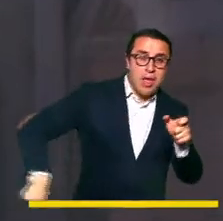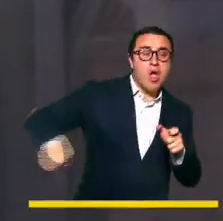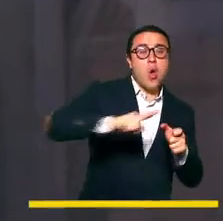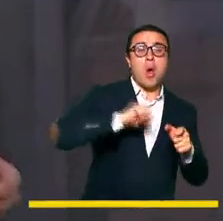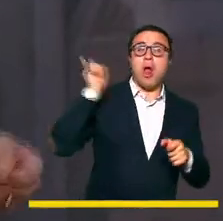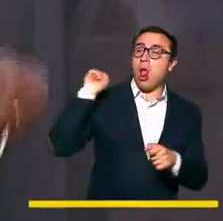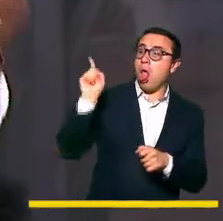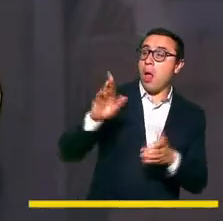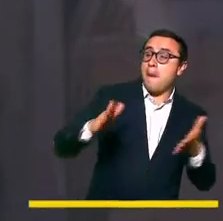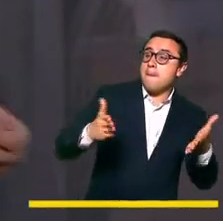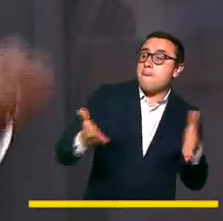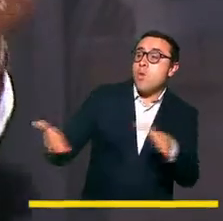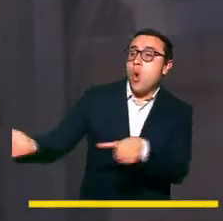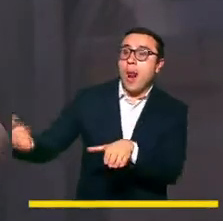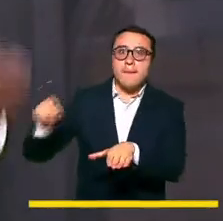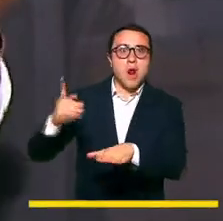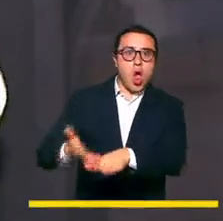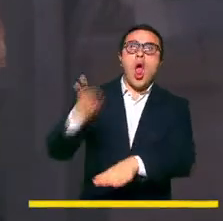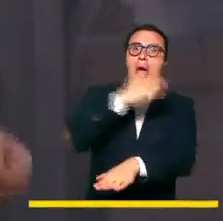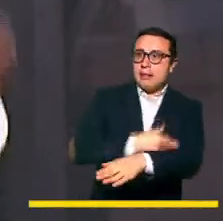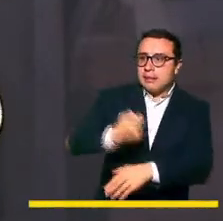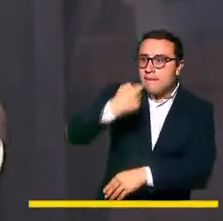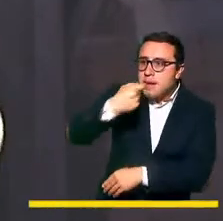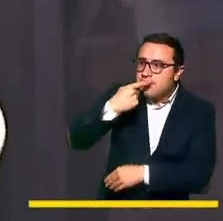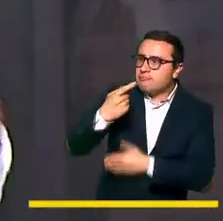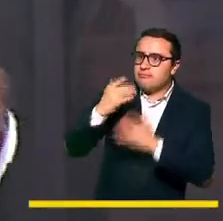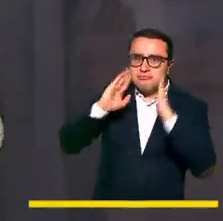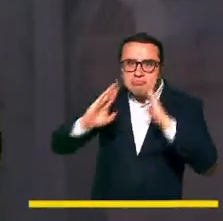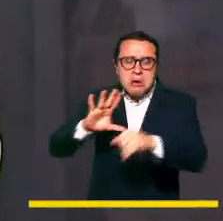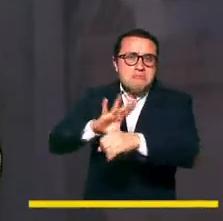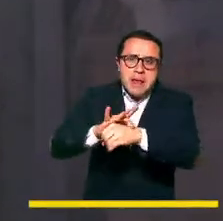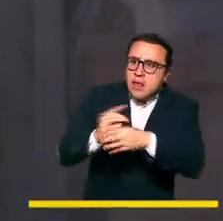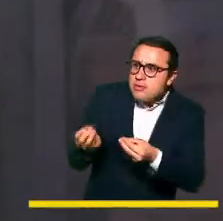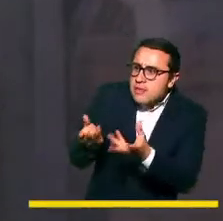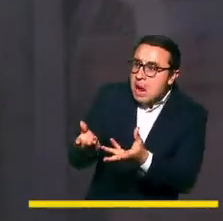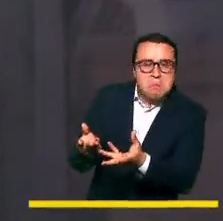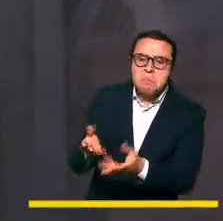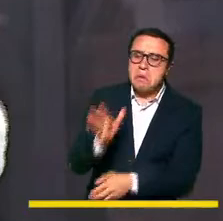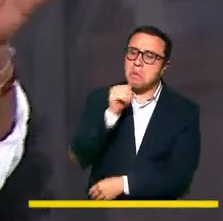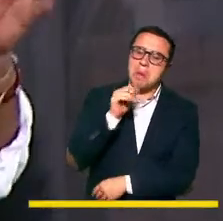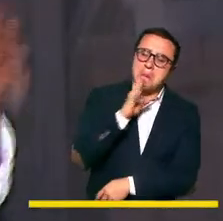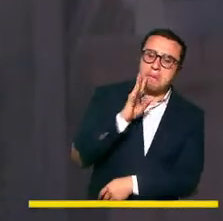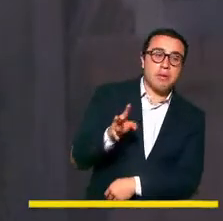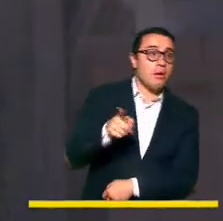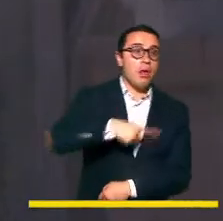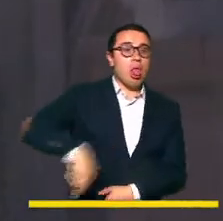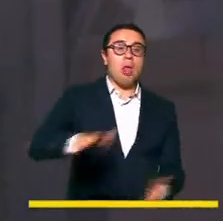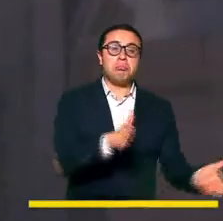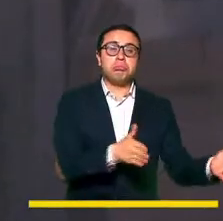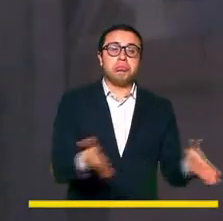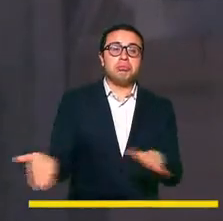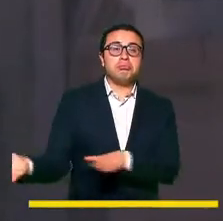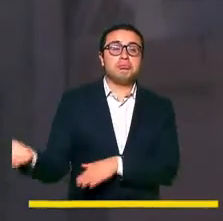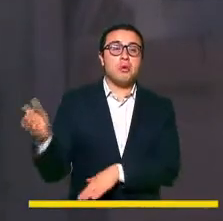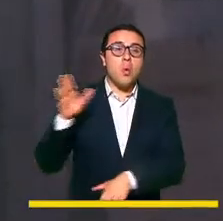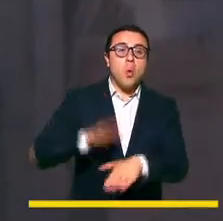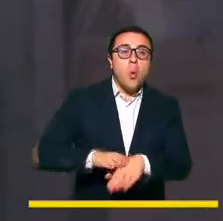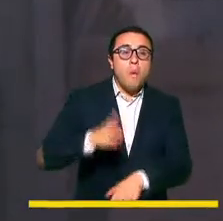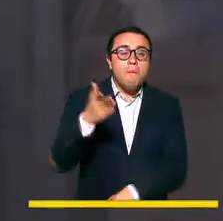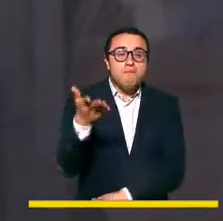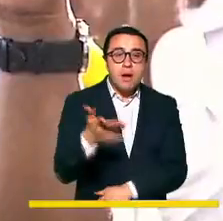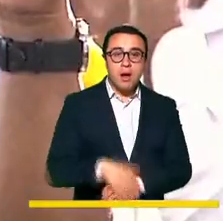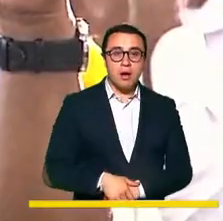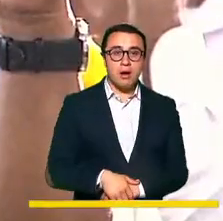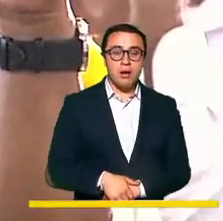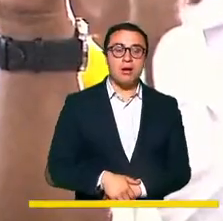murieron pudiendo evitarse la muerte si hubieran sido atendidos con la tecnología actual, por la